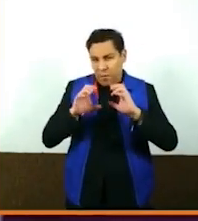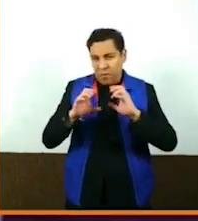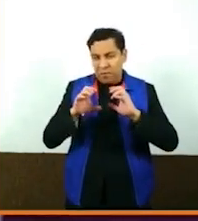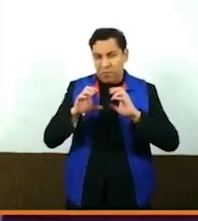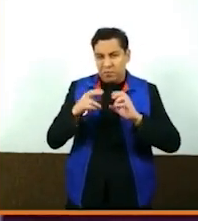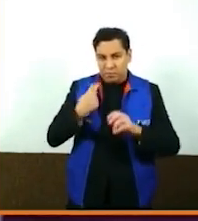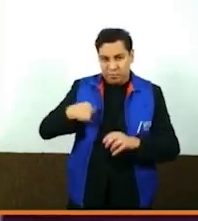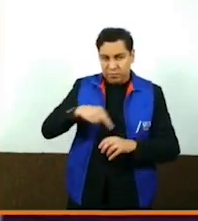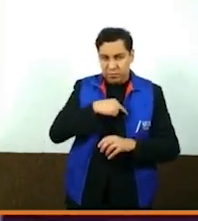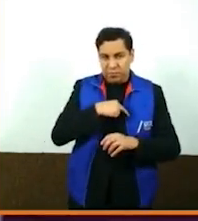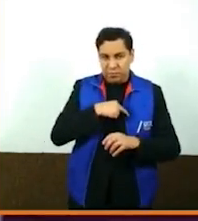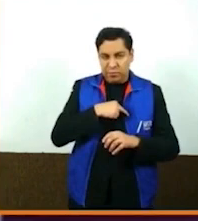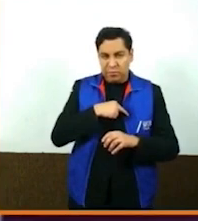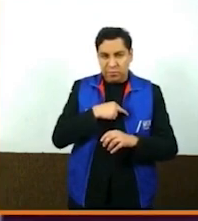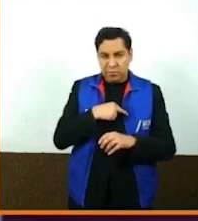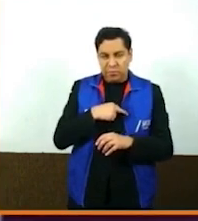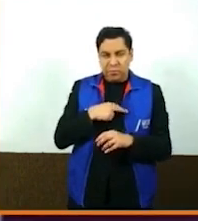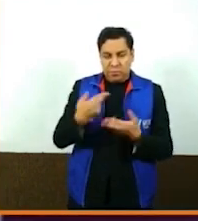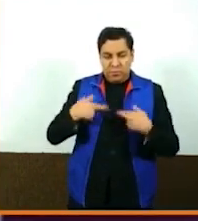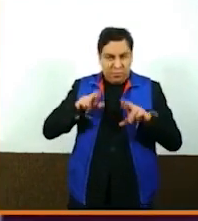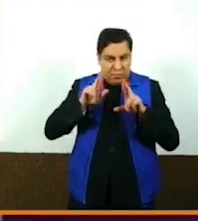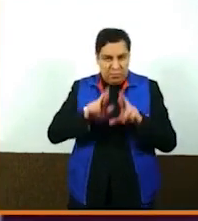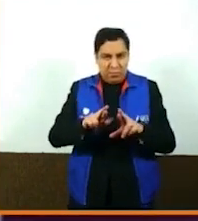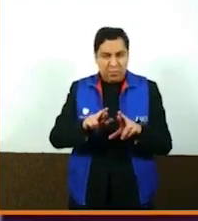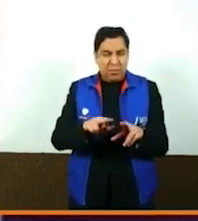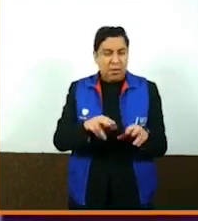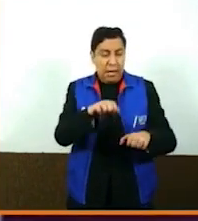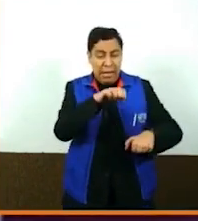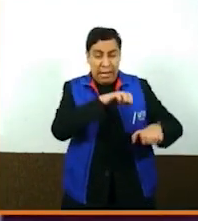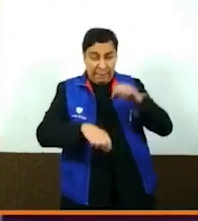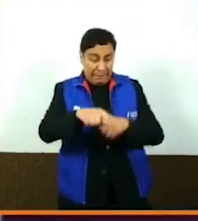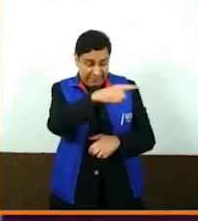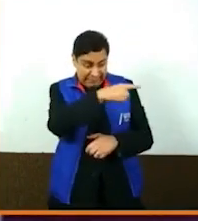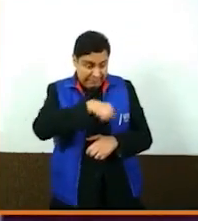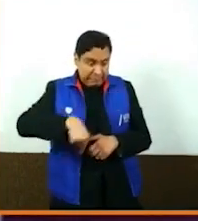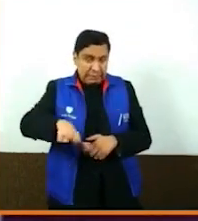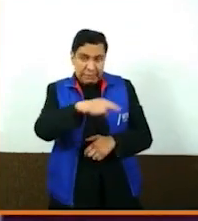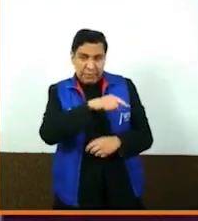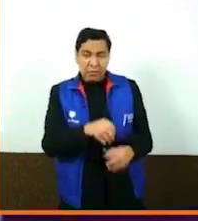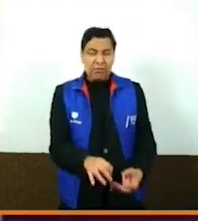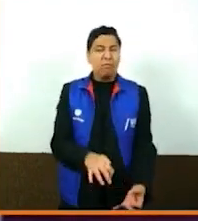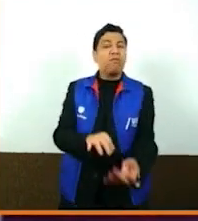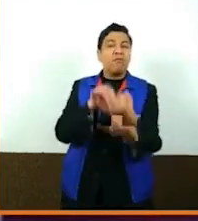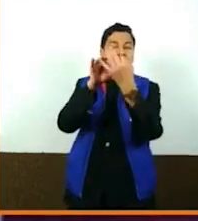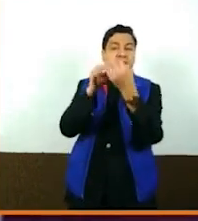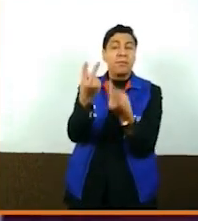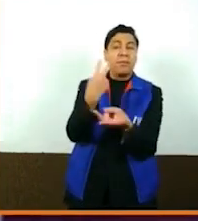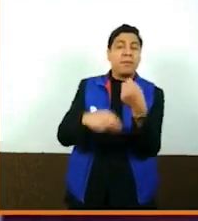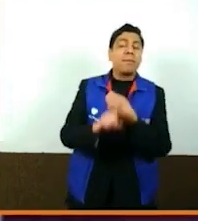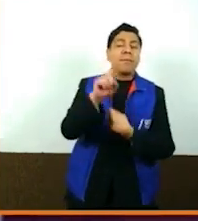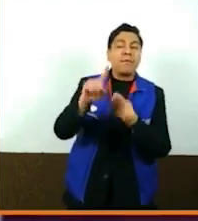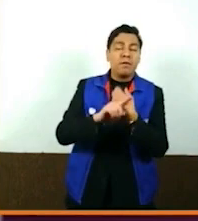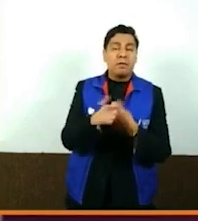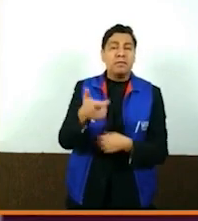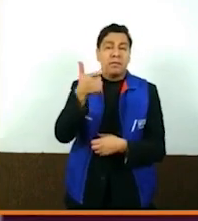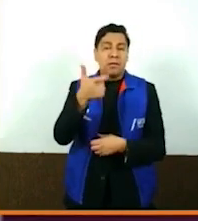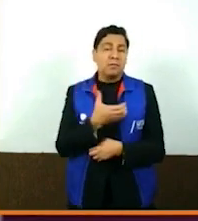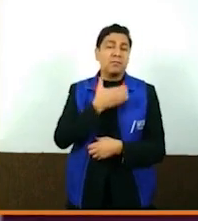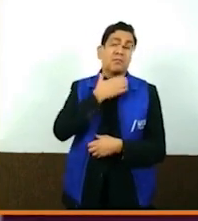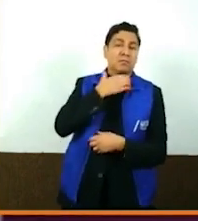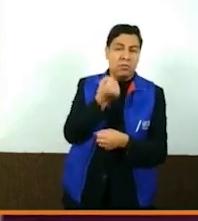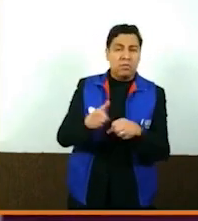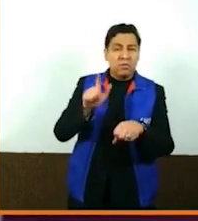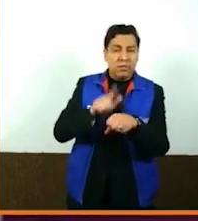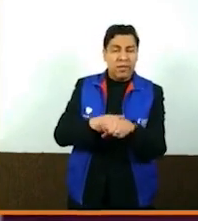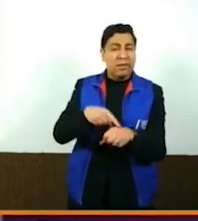en el Consejo de la Comunicación estamos convencidos que el papel de las empresas es fundamental para hacer frente a los retos económicos y sociales del